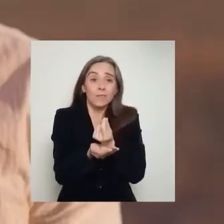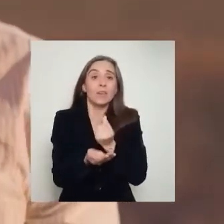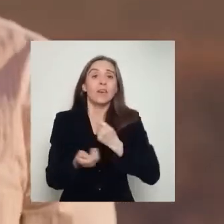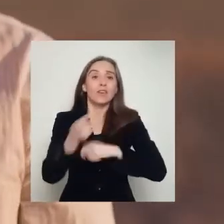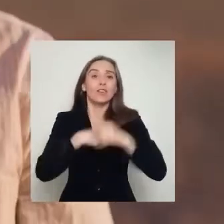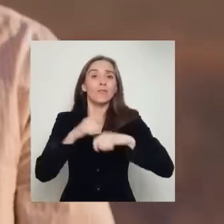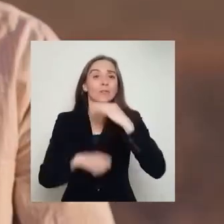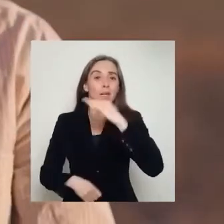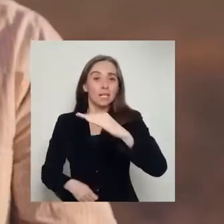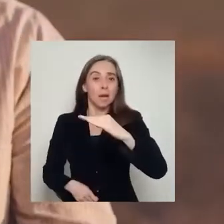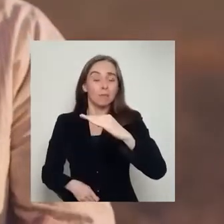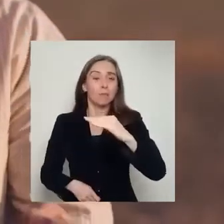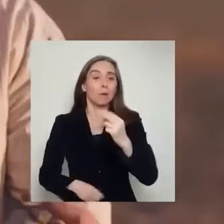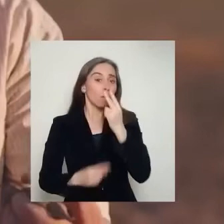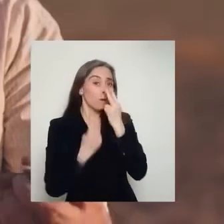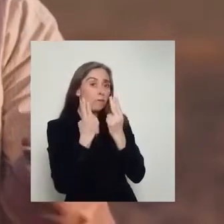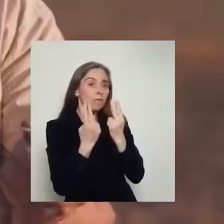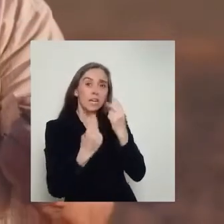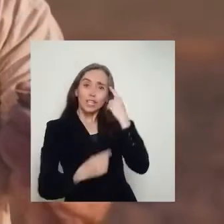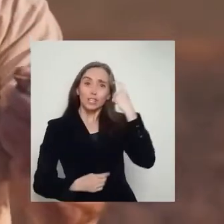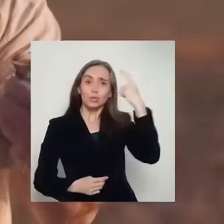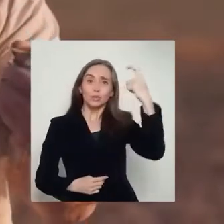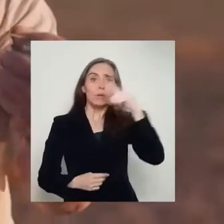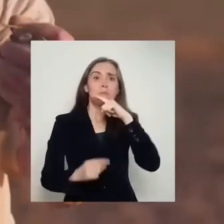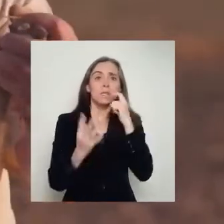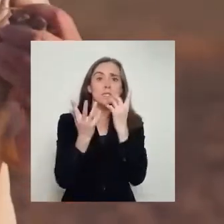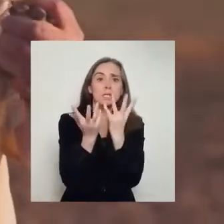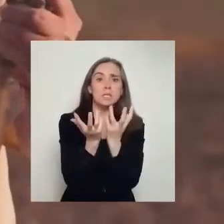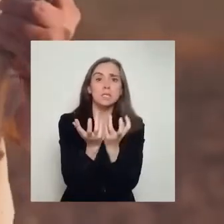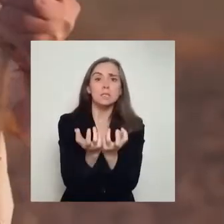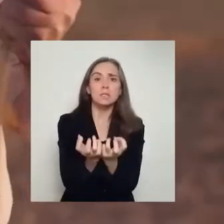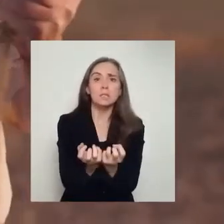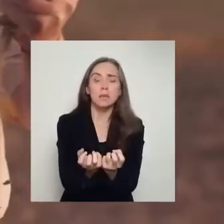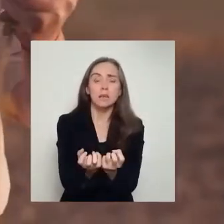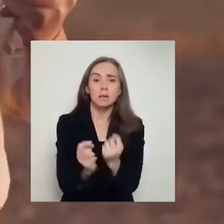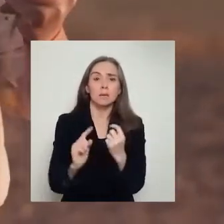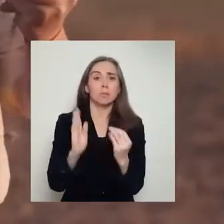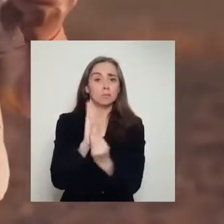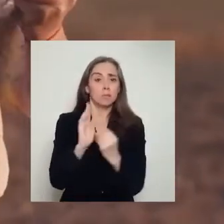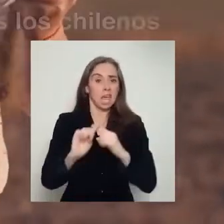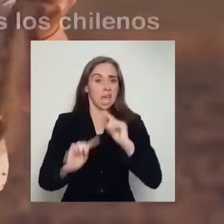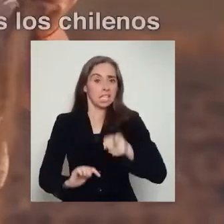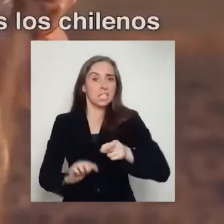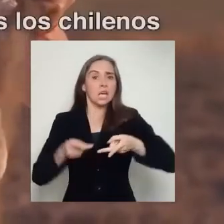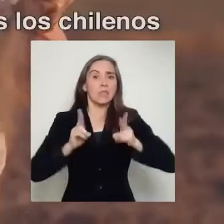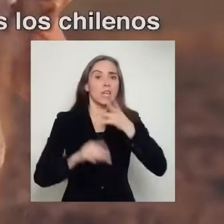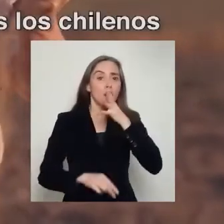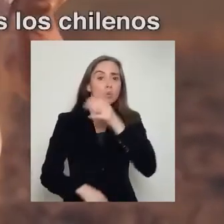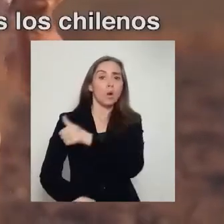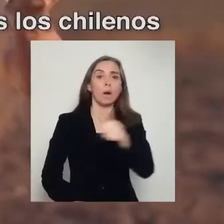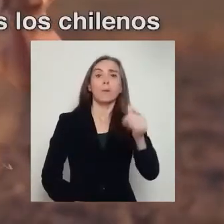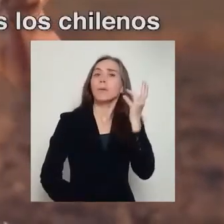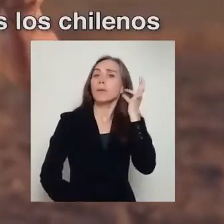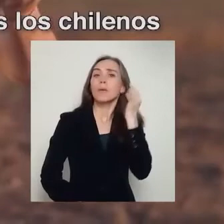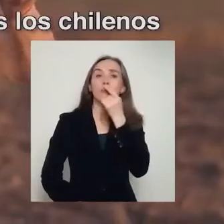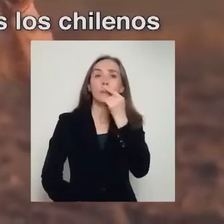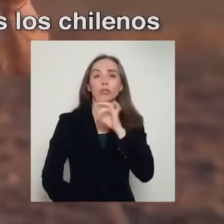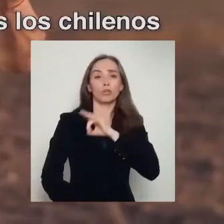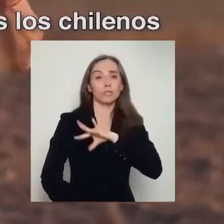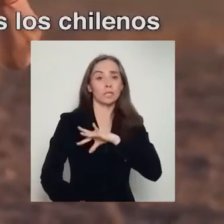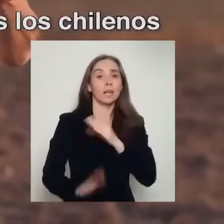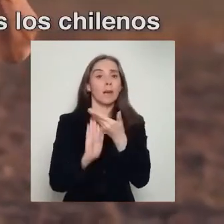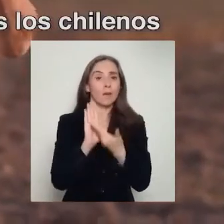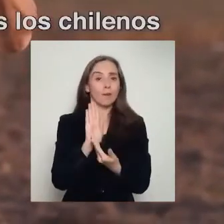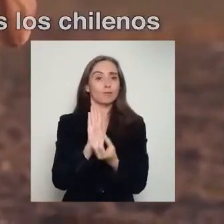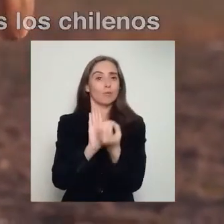y ven que sus sueños se están secando. Exigir que el agua sea un derecho de todas